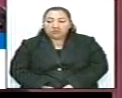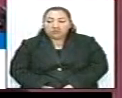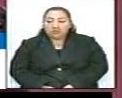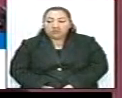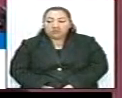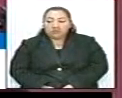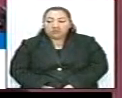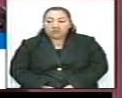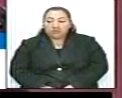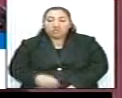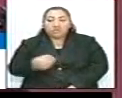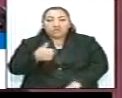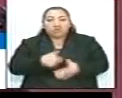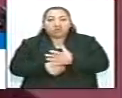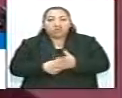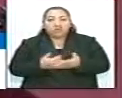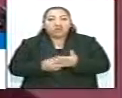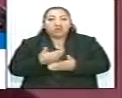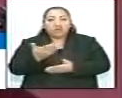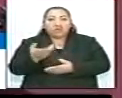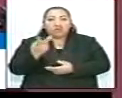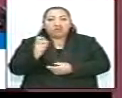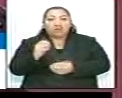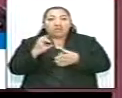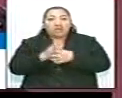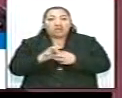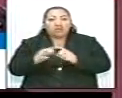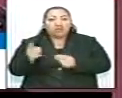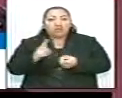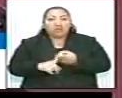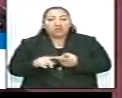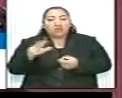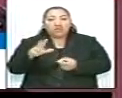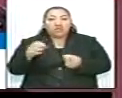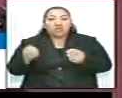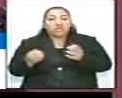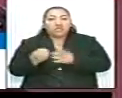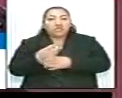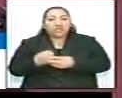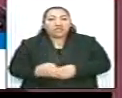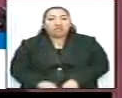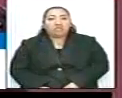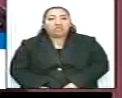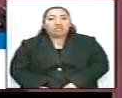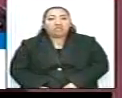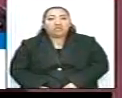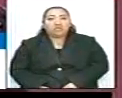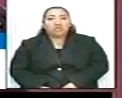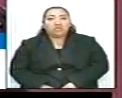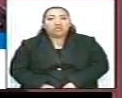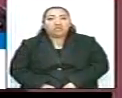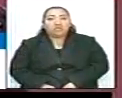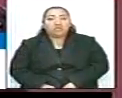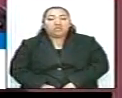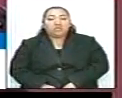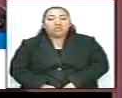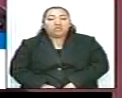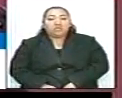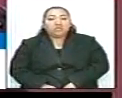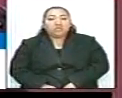documentos recibidos y remitidos desde el 20 de agosto hasta el 3 de septiembre del año 2019.